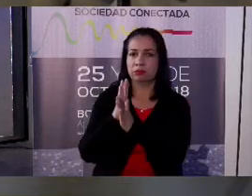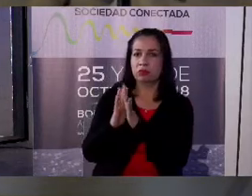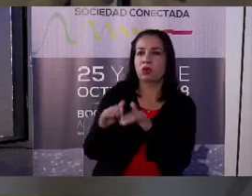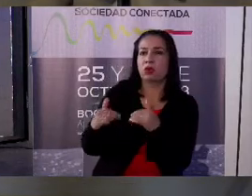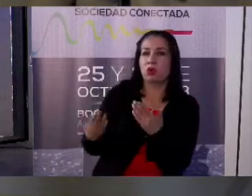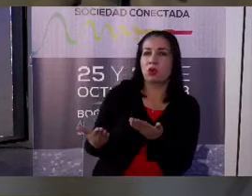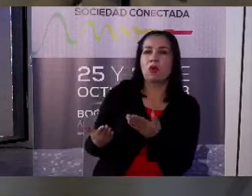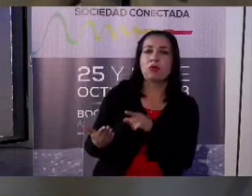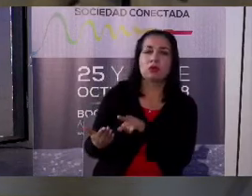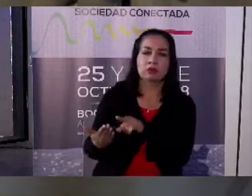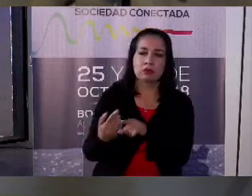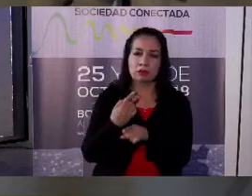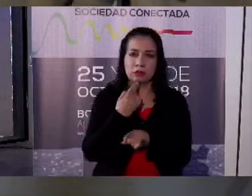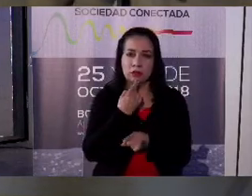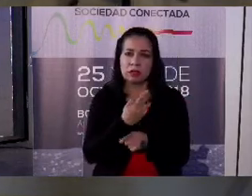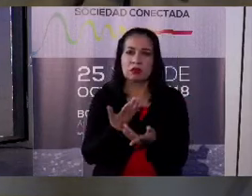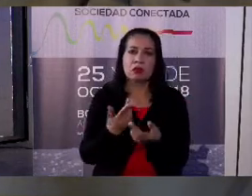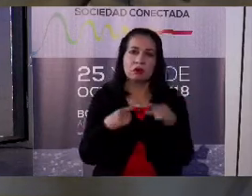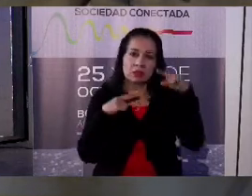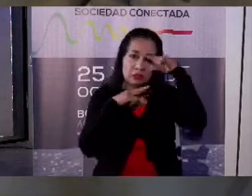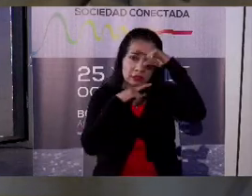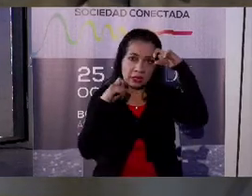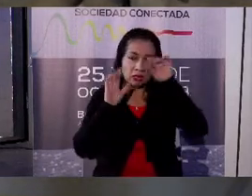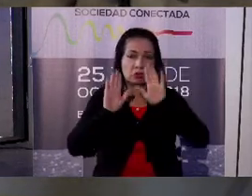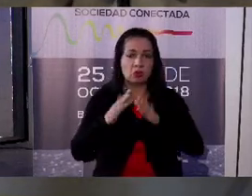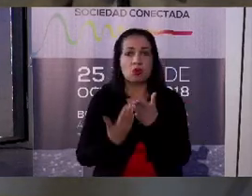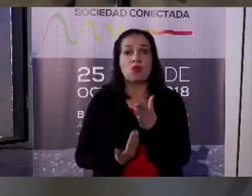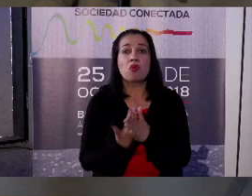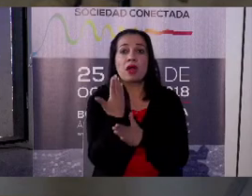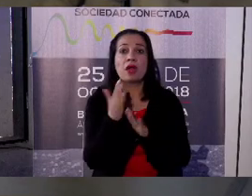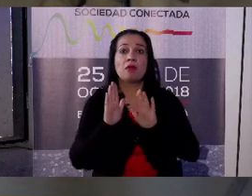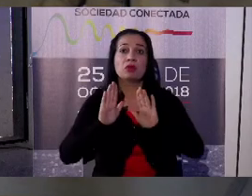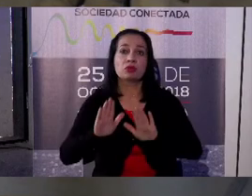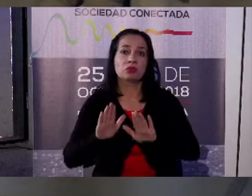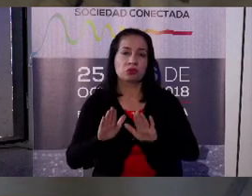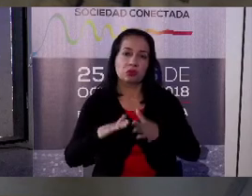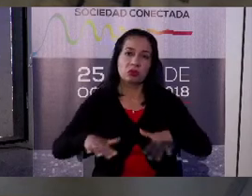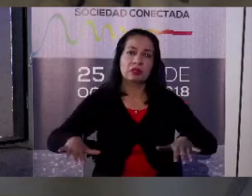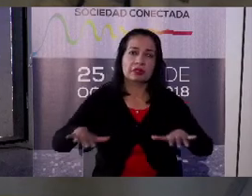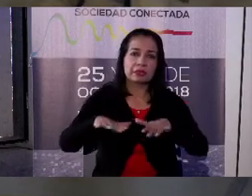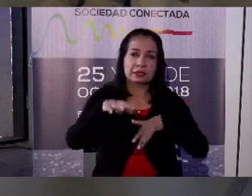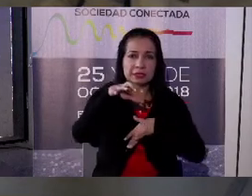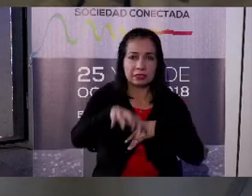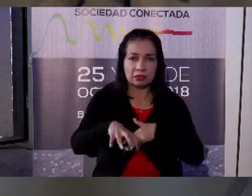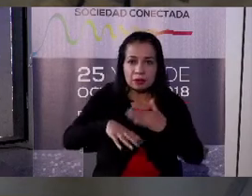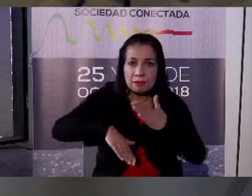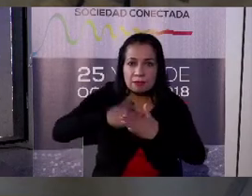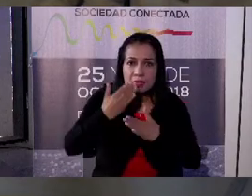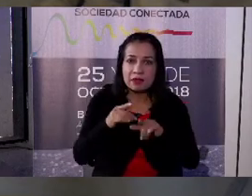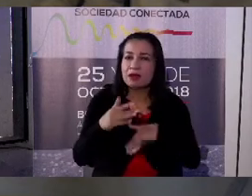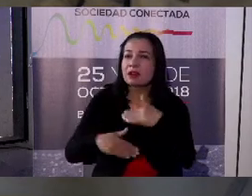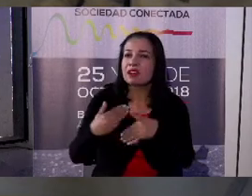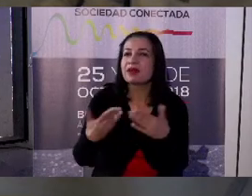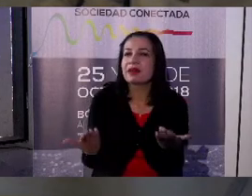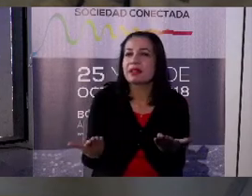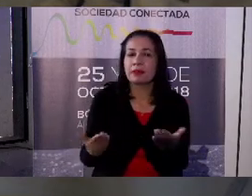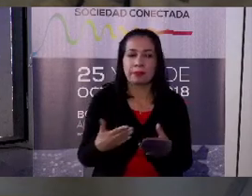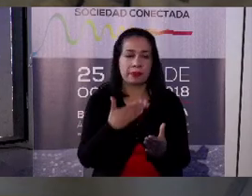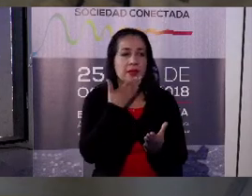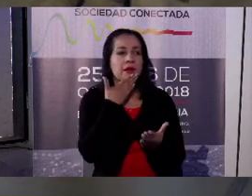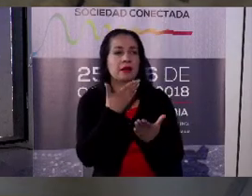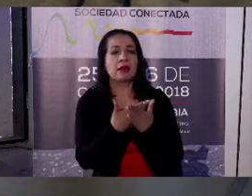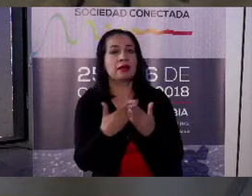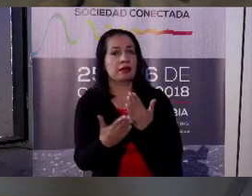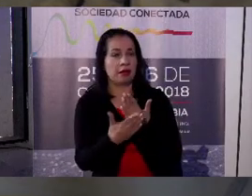la cómo está viendo Samsung este nuevo incipiente sector gracias por la invitación de